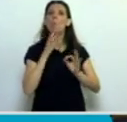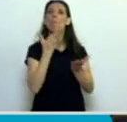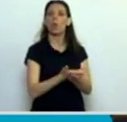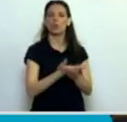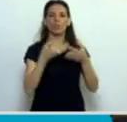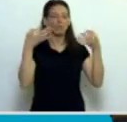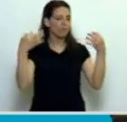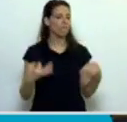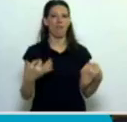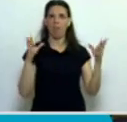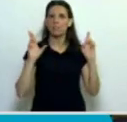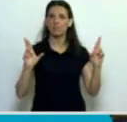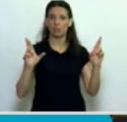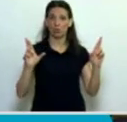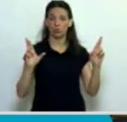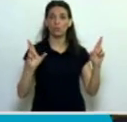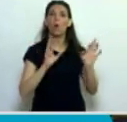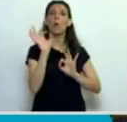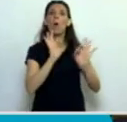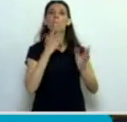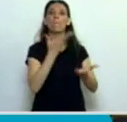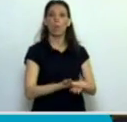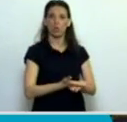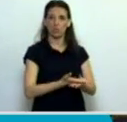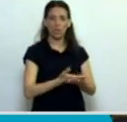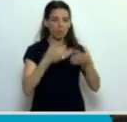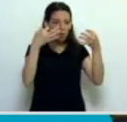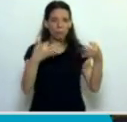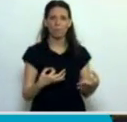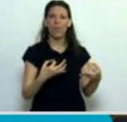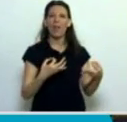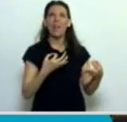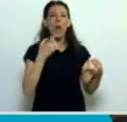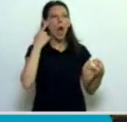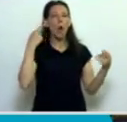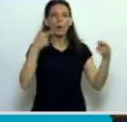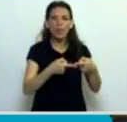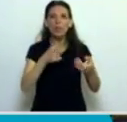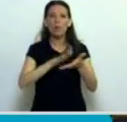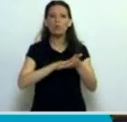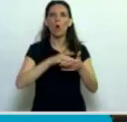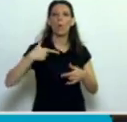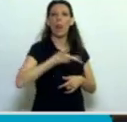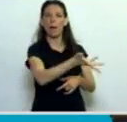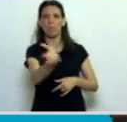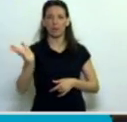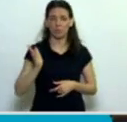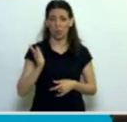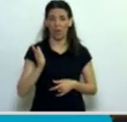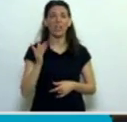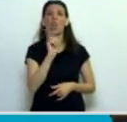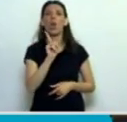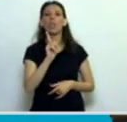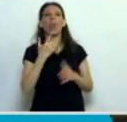exitoso y es un proyecto de eficiencia con sentido social y no para maximizar